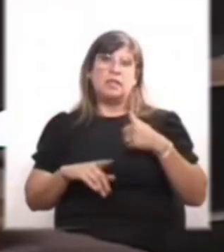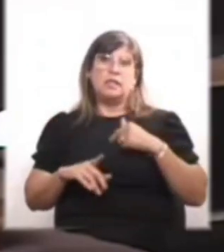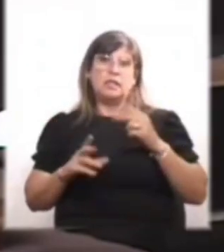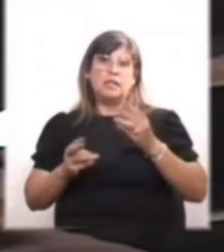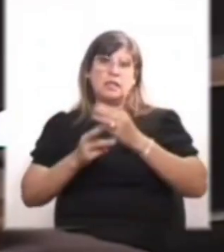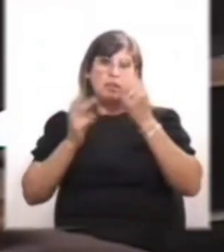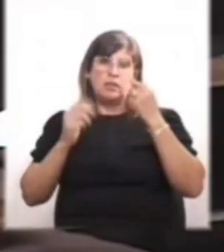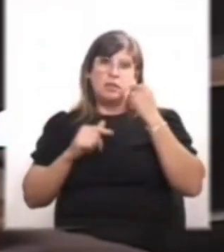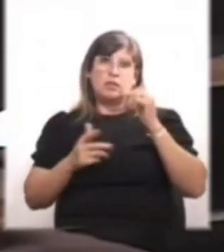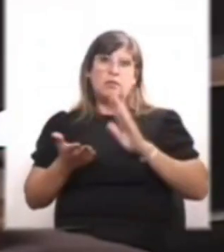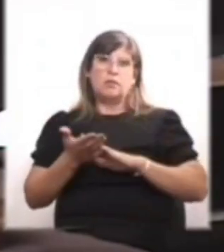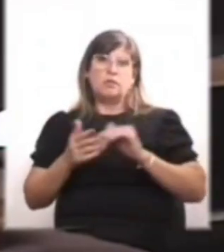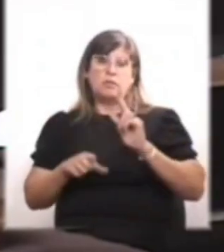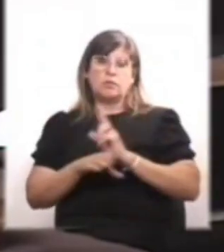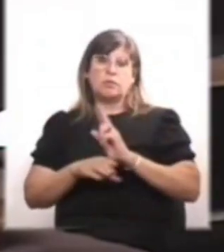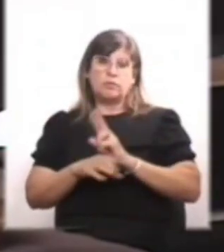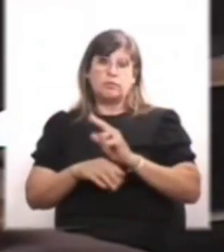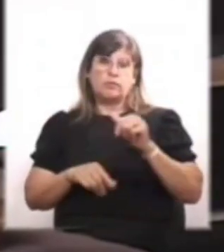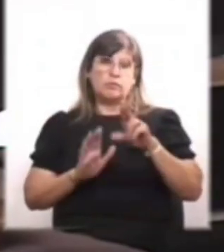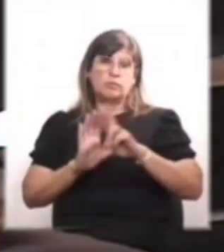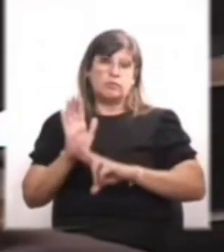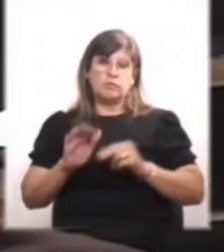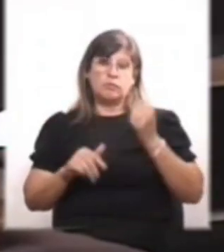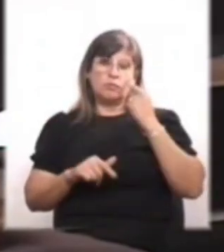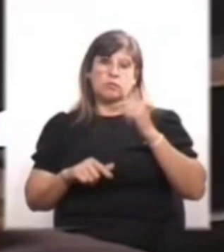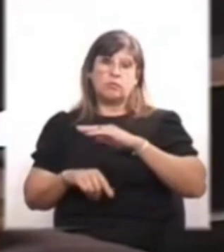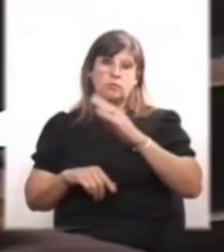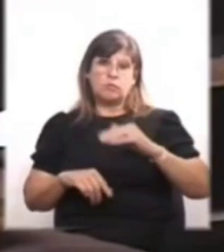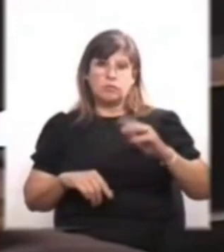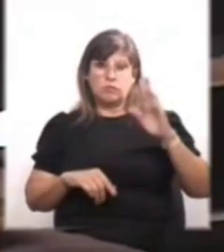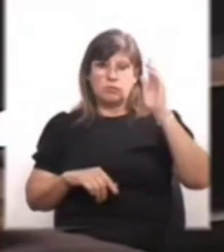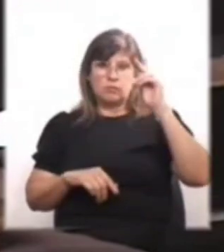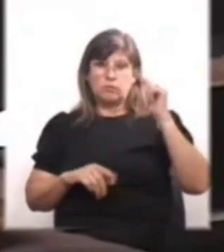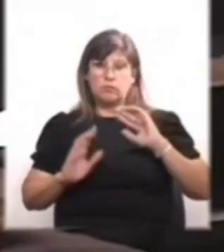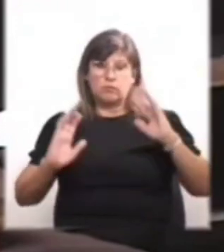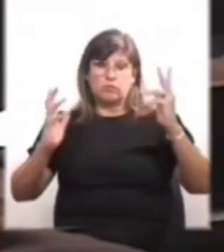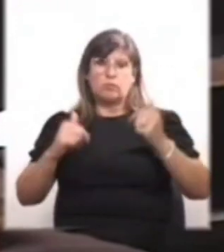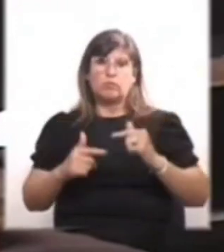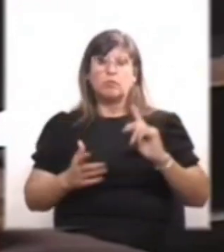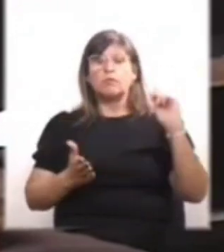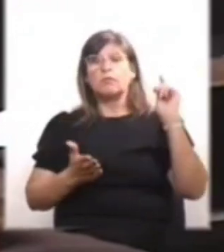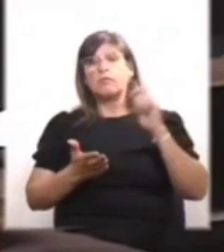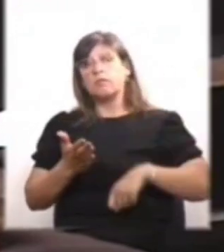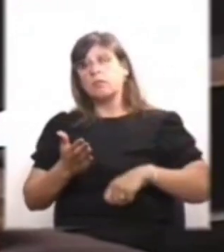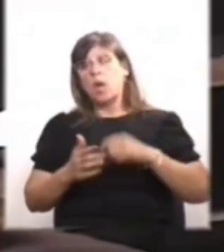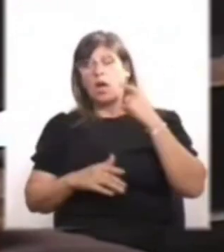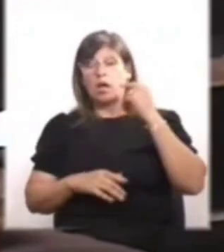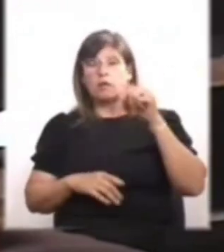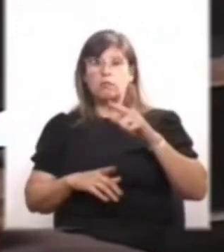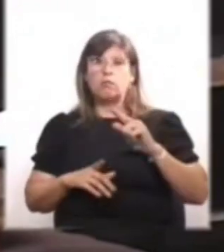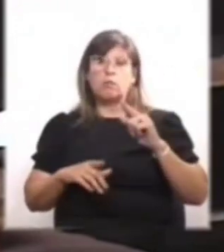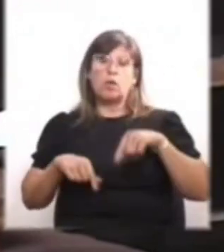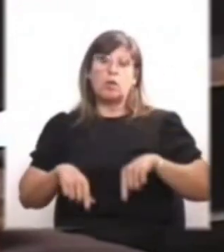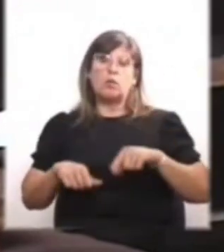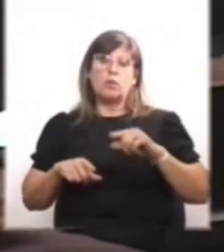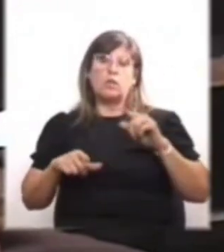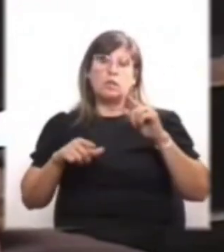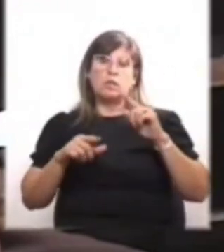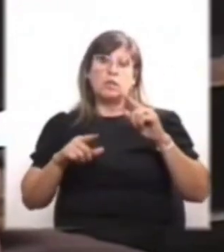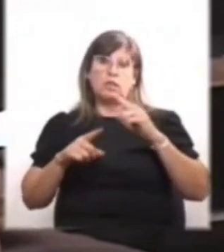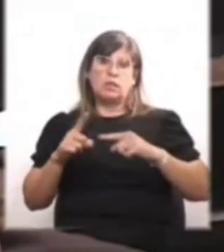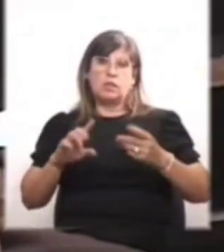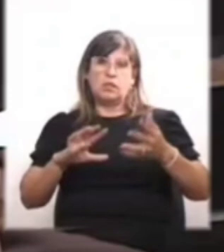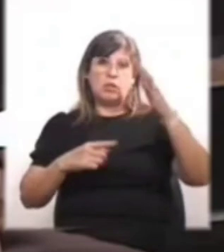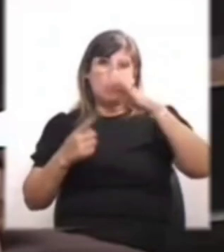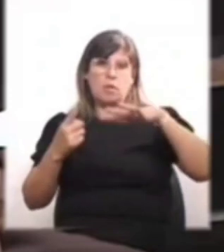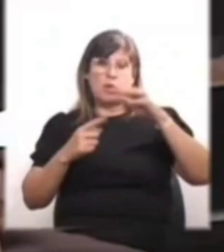general en lo atinente al régimen de protección y regulación del monte indígena y nativo y palmares serán sancionadas por el Ministerio de Medio Ambiente, por eso se le pasan también